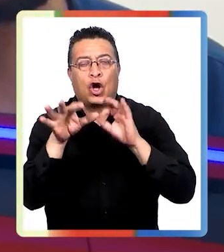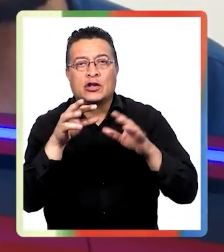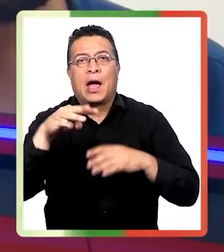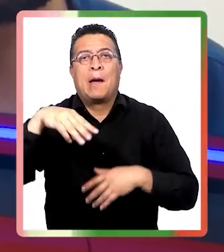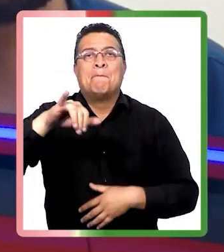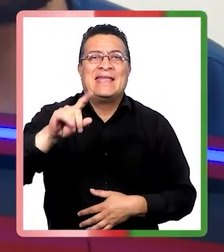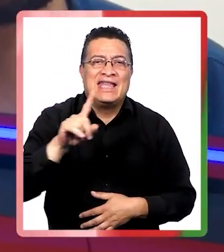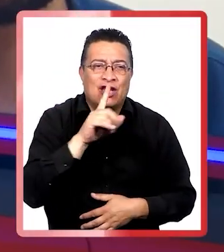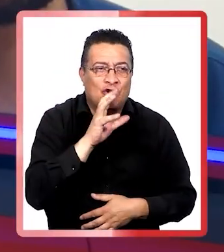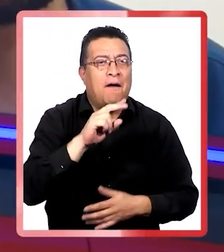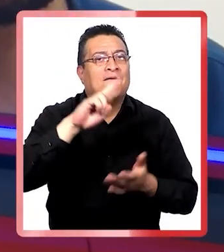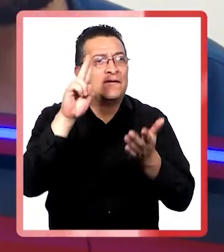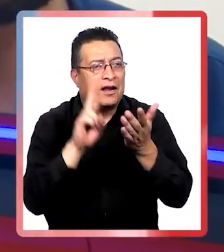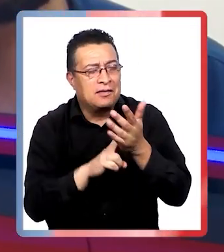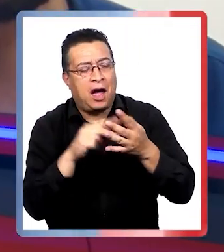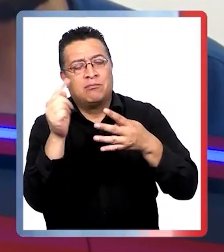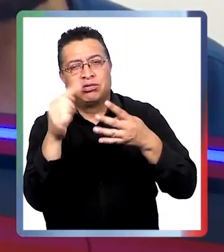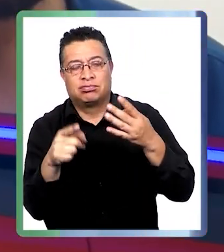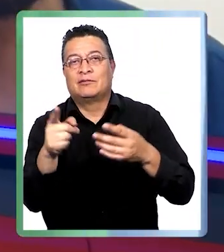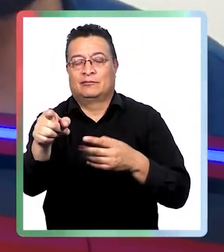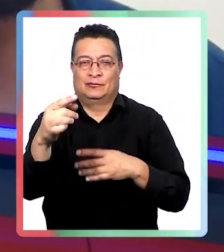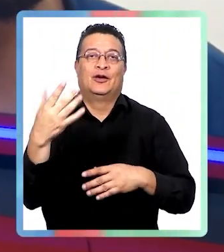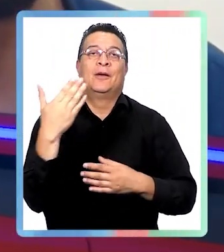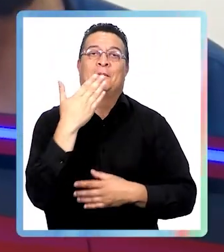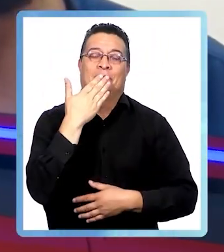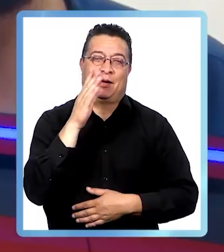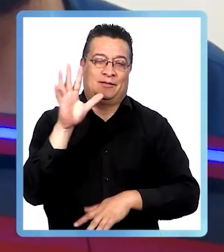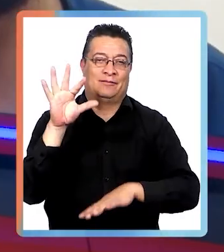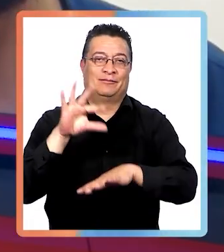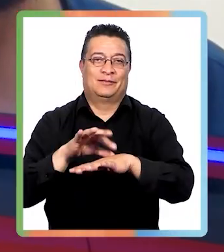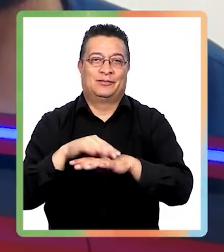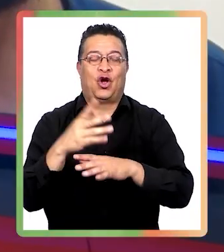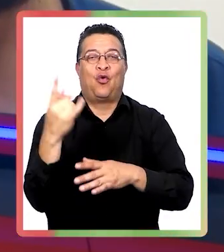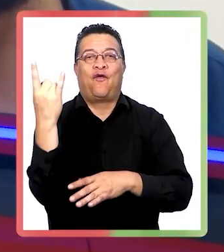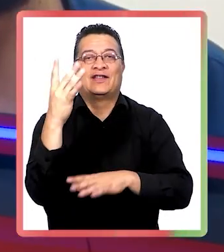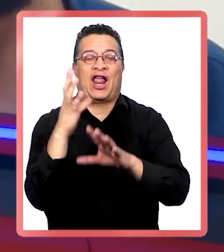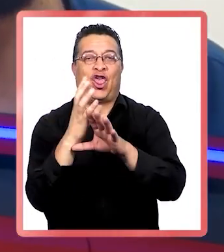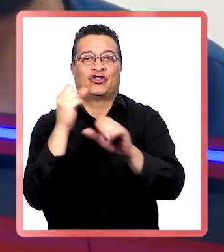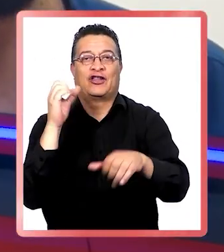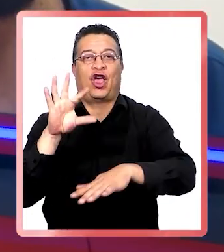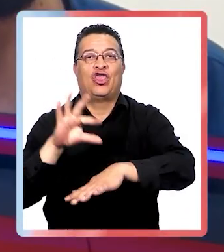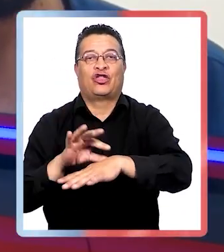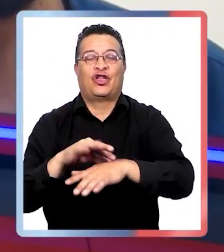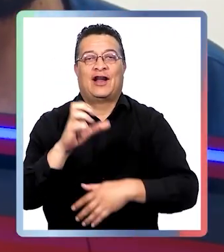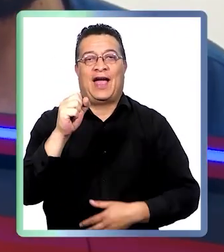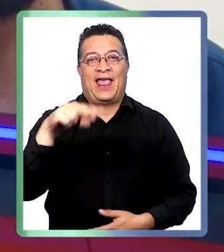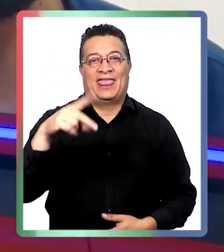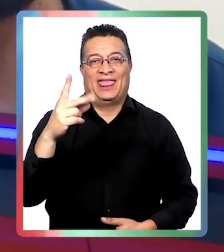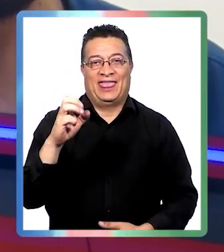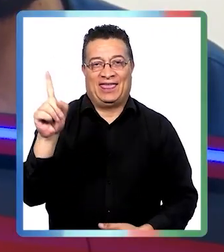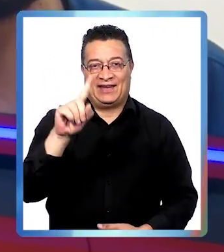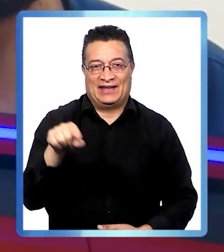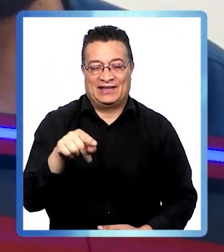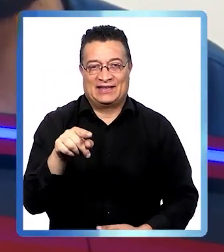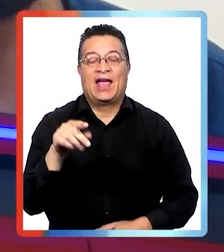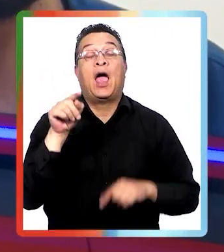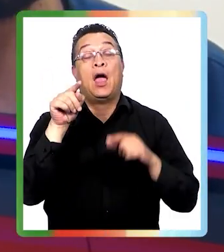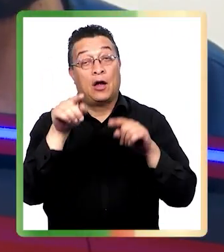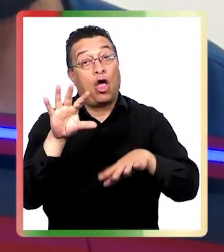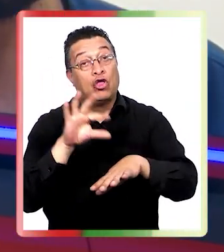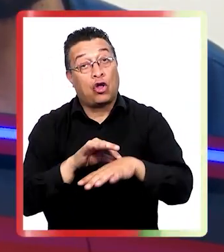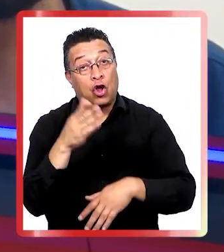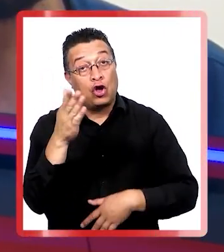tips, secretos, mitos, verdades. Estamos con el académico de la Facultad de Medicina de la Universidad de los Andes, el doctor Andrés